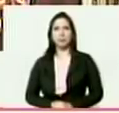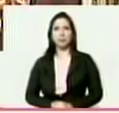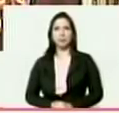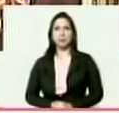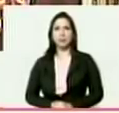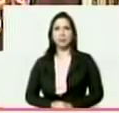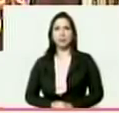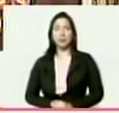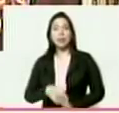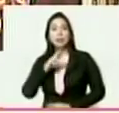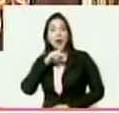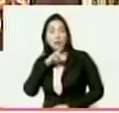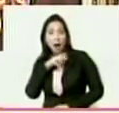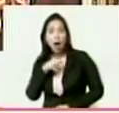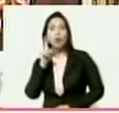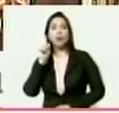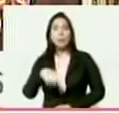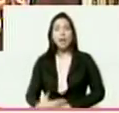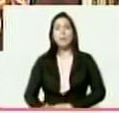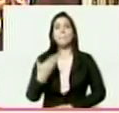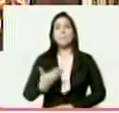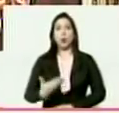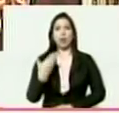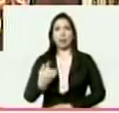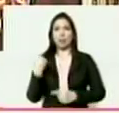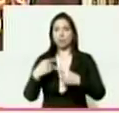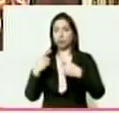Se ha hablado desde importantes instancias